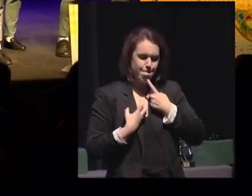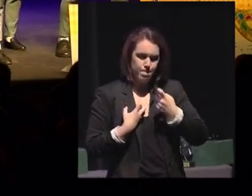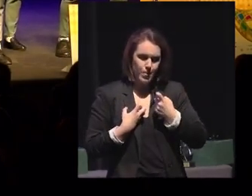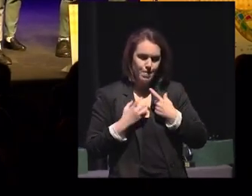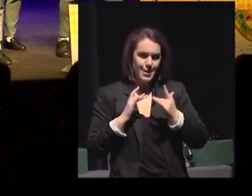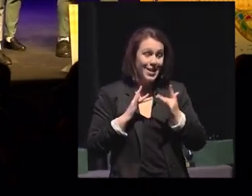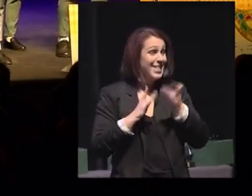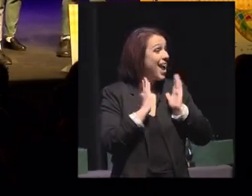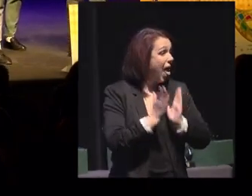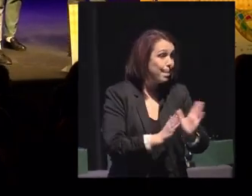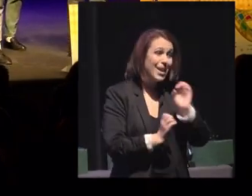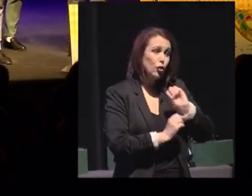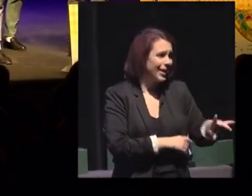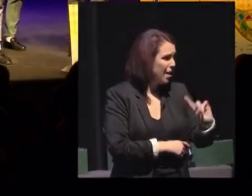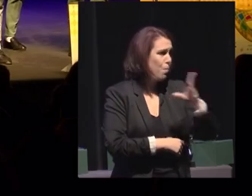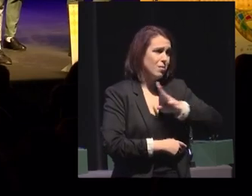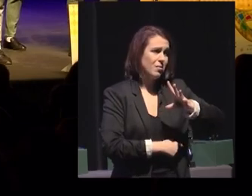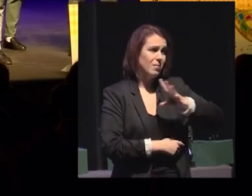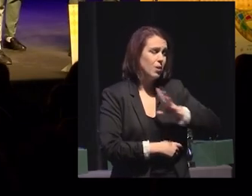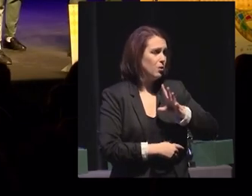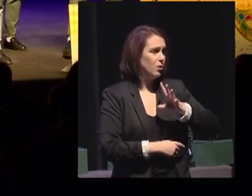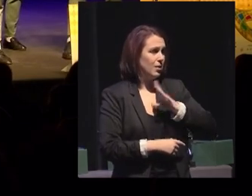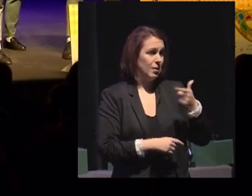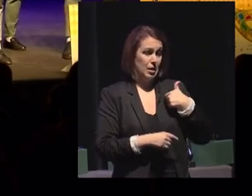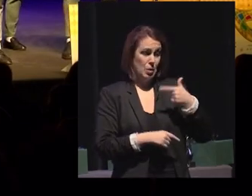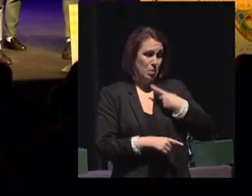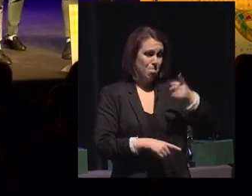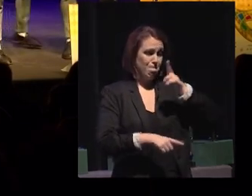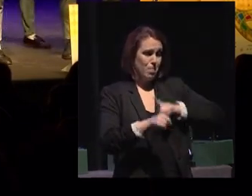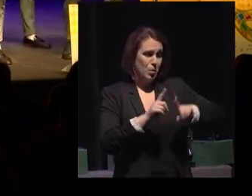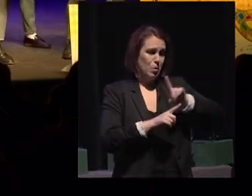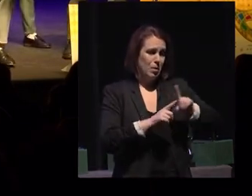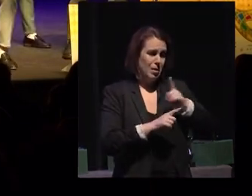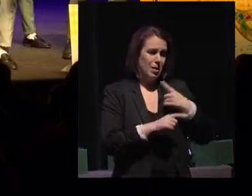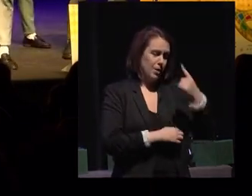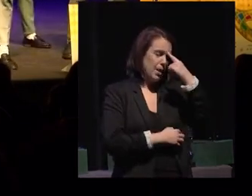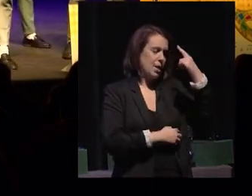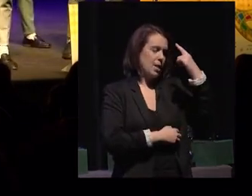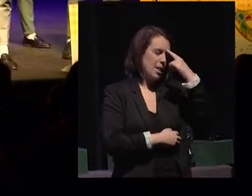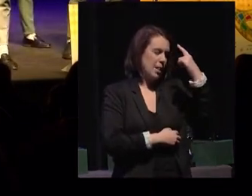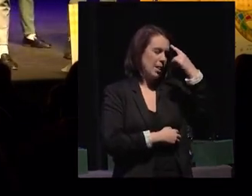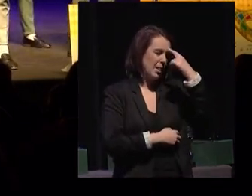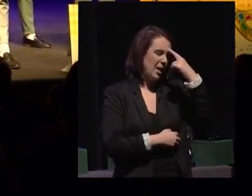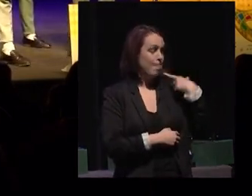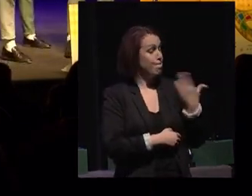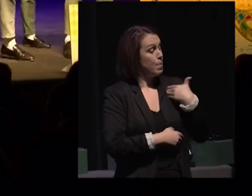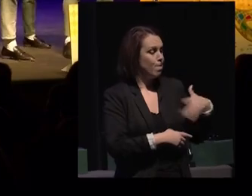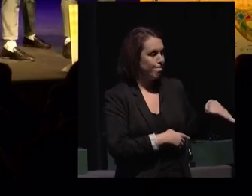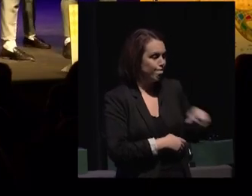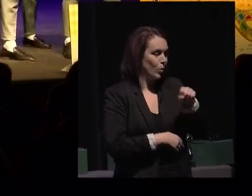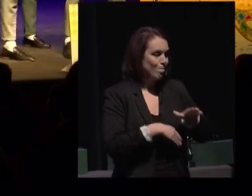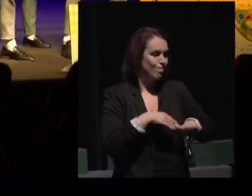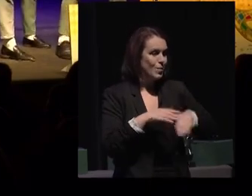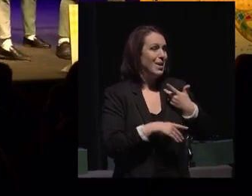Terapia y no te rindas. Por favor, las sombras te visitan, yo te subo al escalón. Así luzca